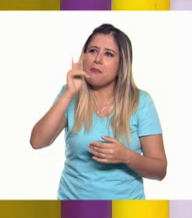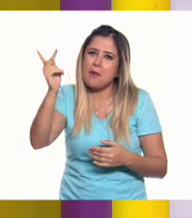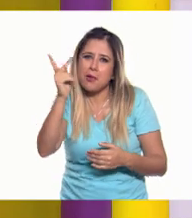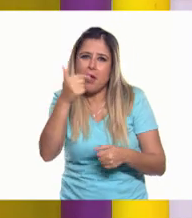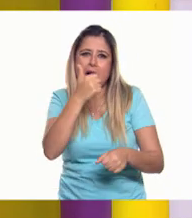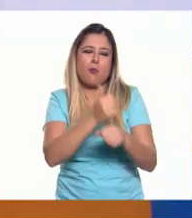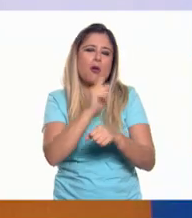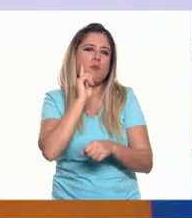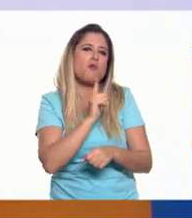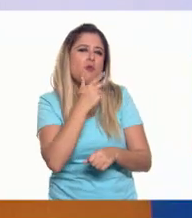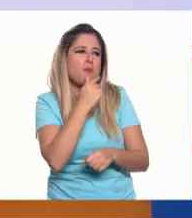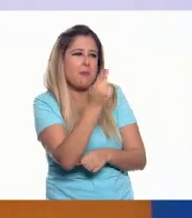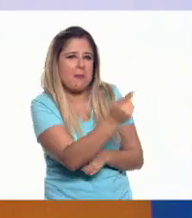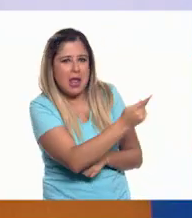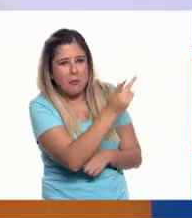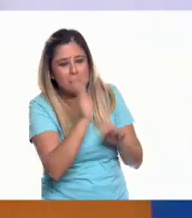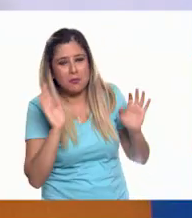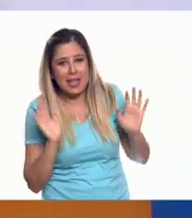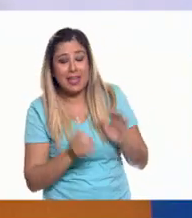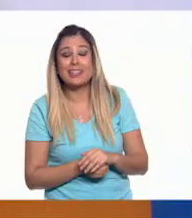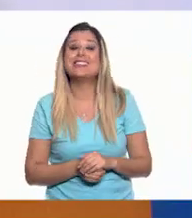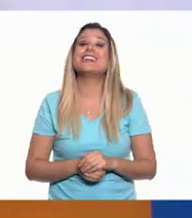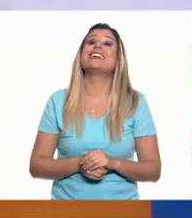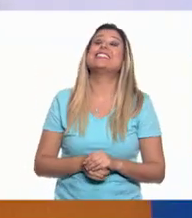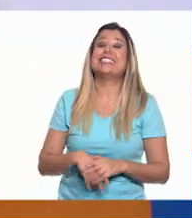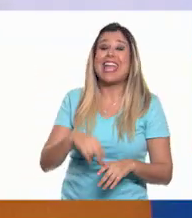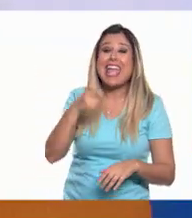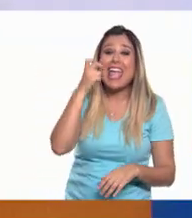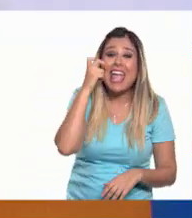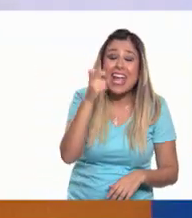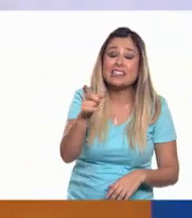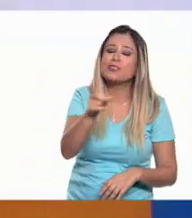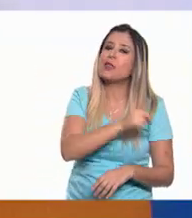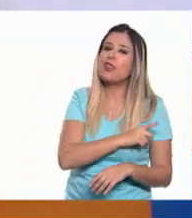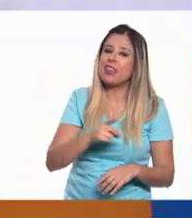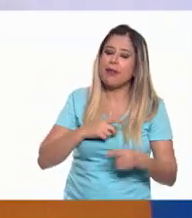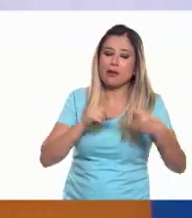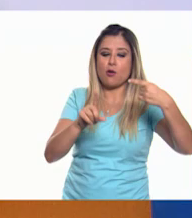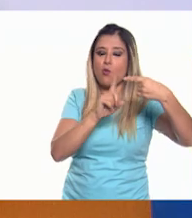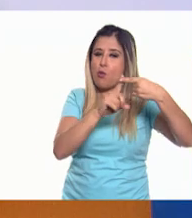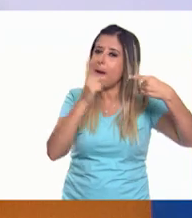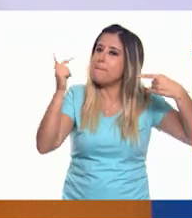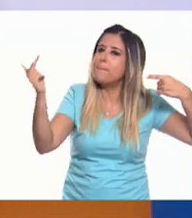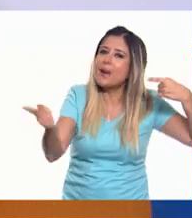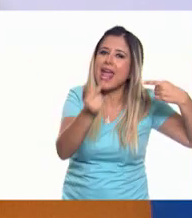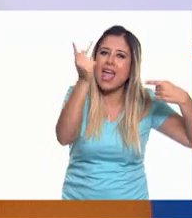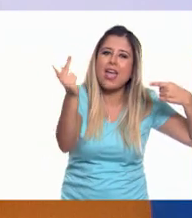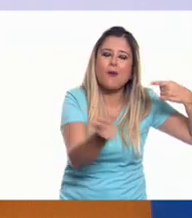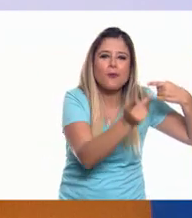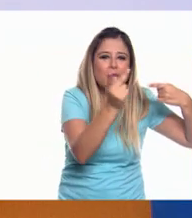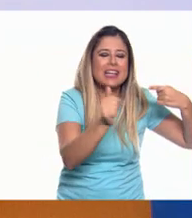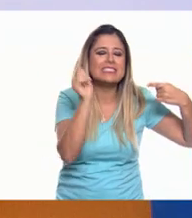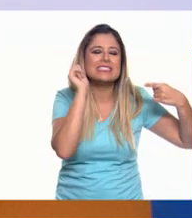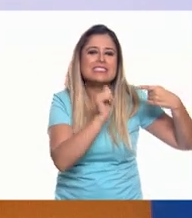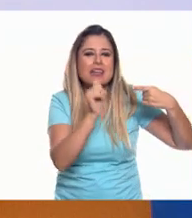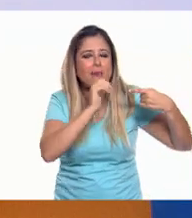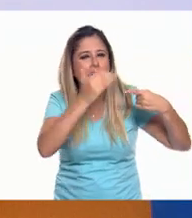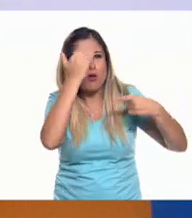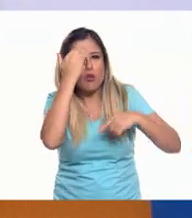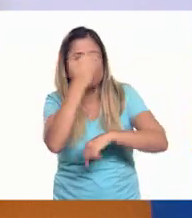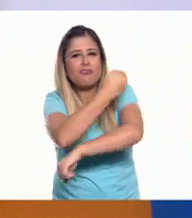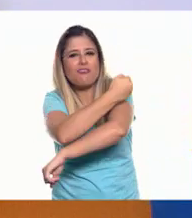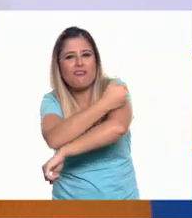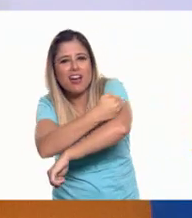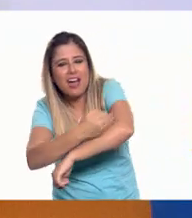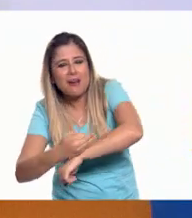mejor. Preguntando, ese es lo número uno. Así que ya hemos platicado sobre que tenemos que conocer a nuestros